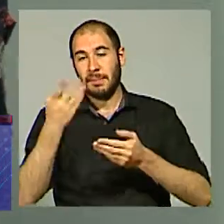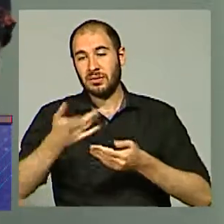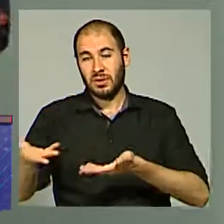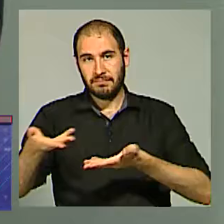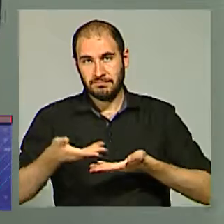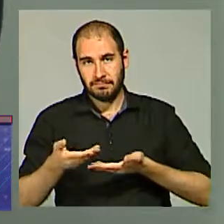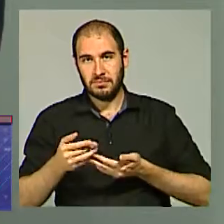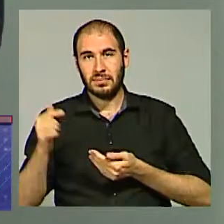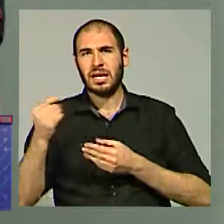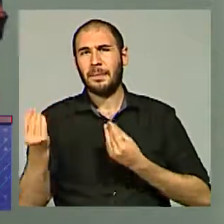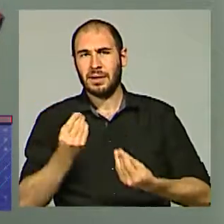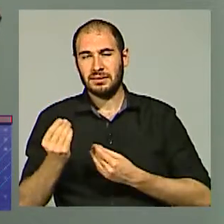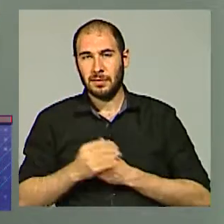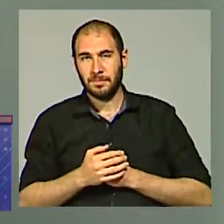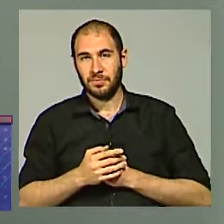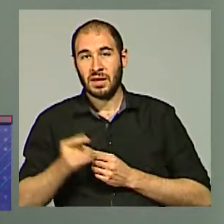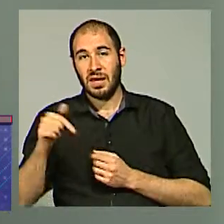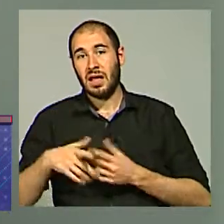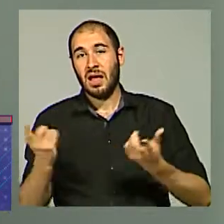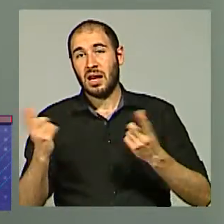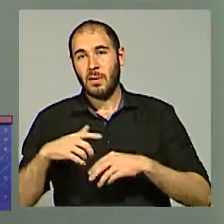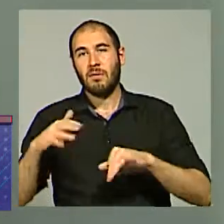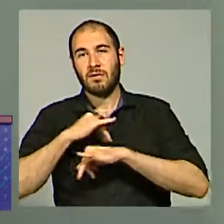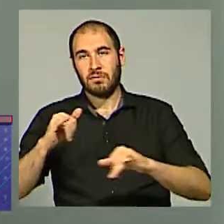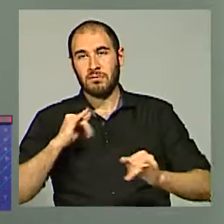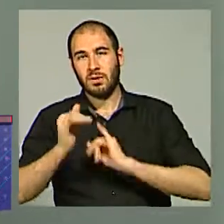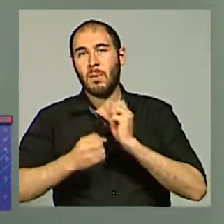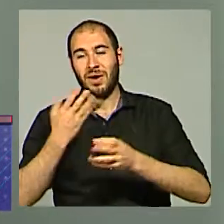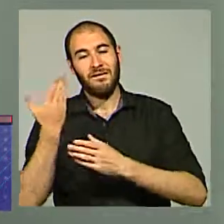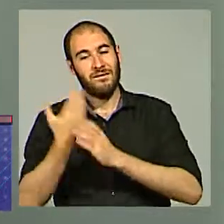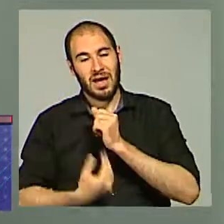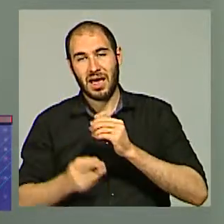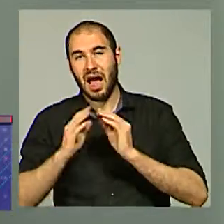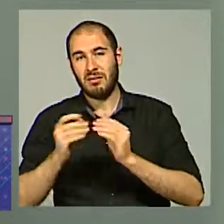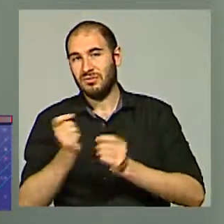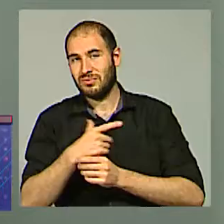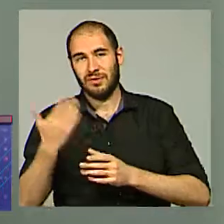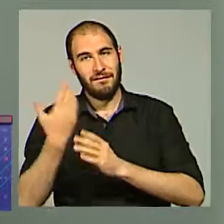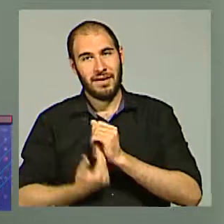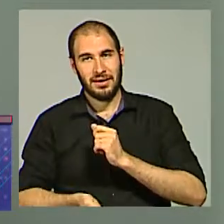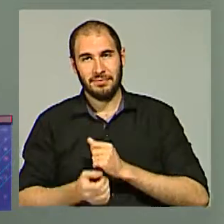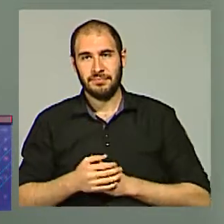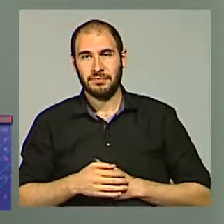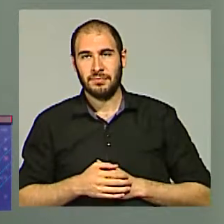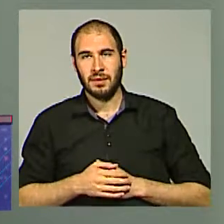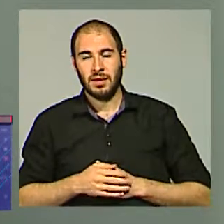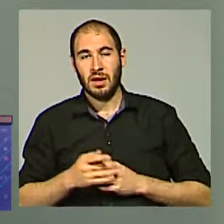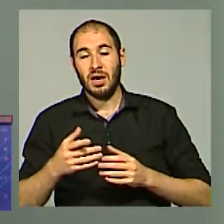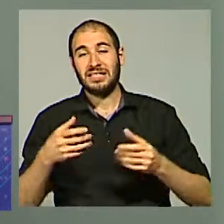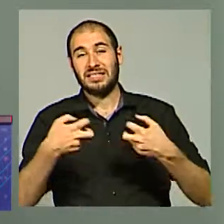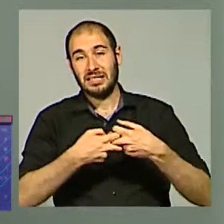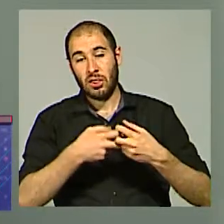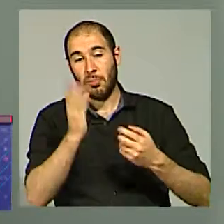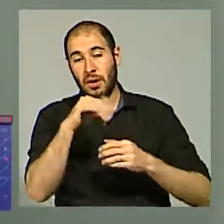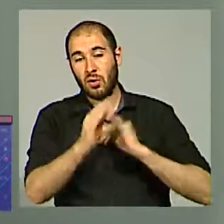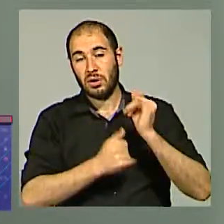público que va a estar sucediendo van a realizar asambleas informativas porque fracasó la negociación paritaria hay que decir que desde la bancaria sostienen